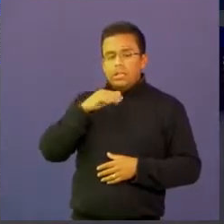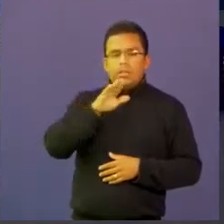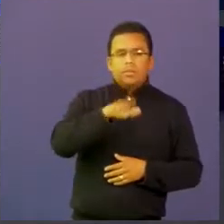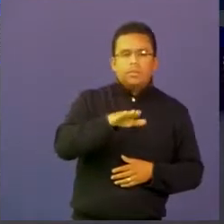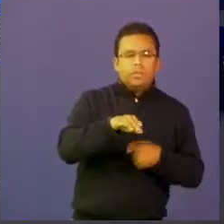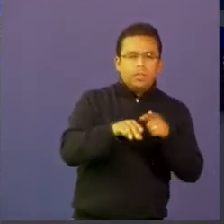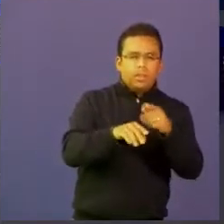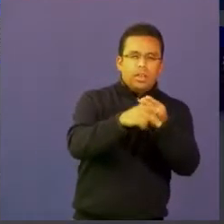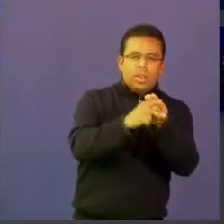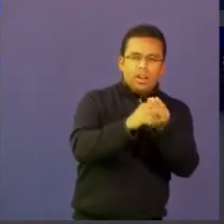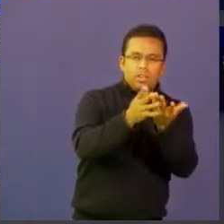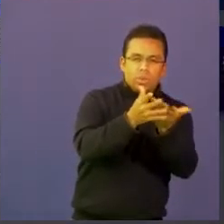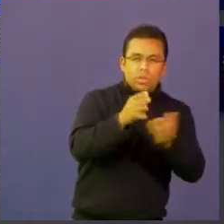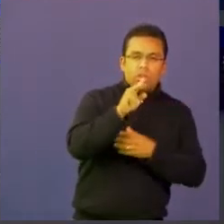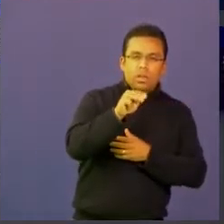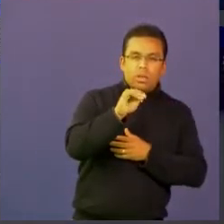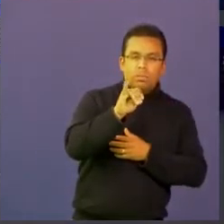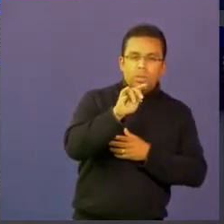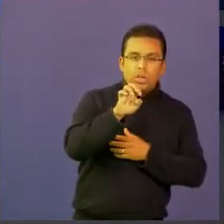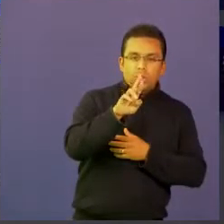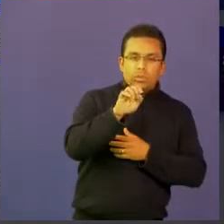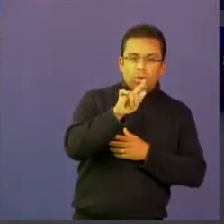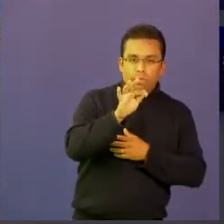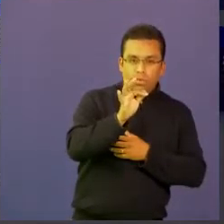la equidad de la administración 1 a 1